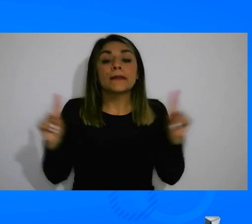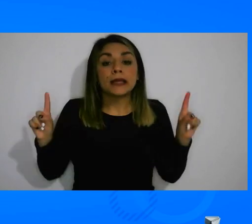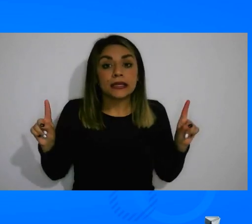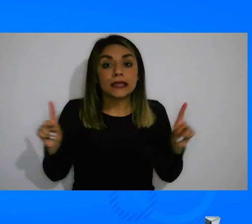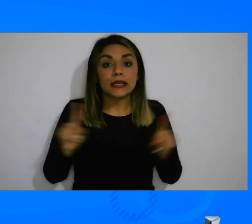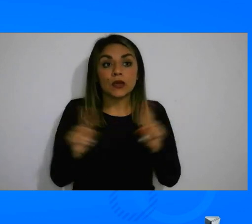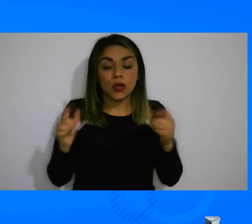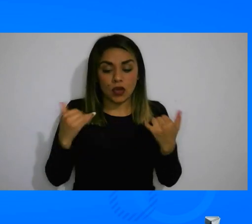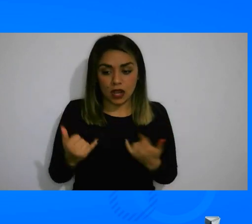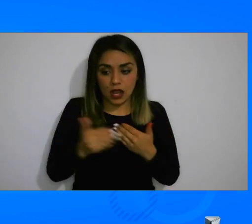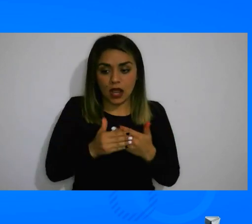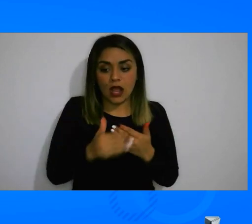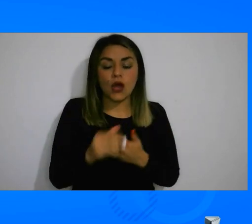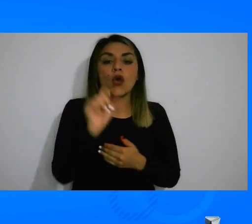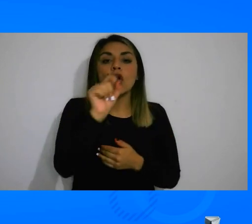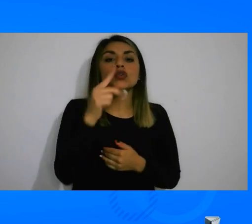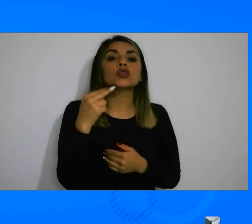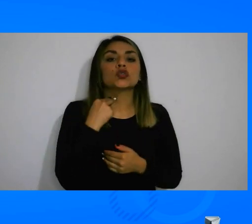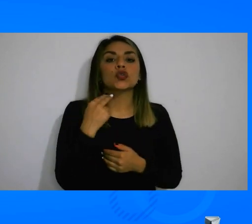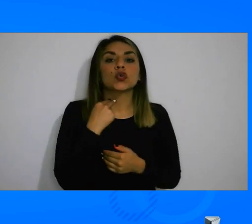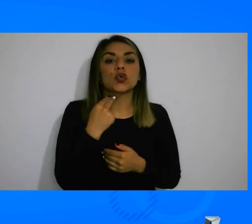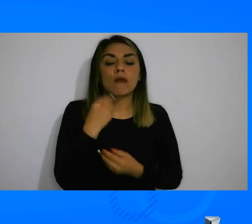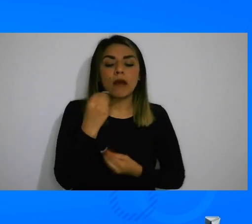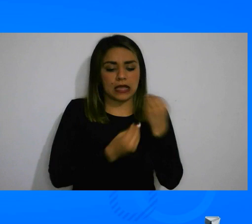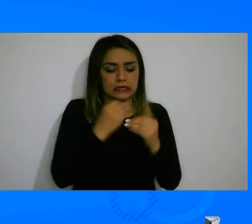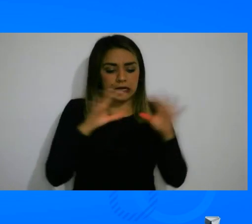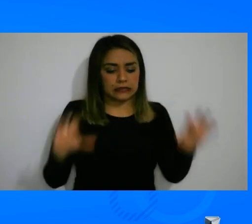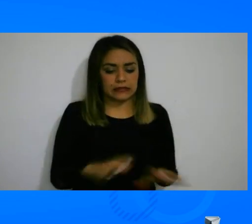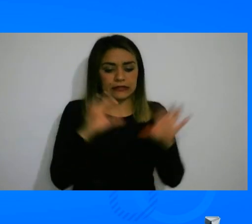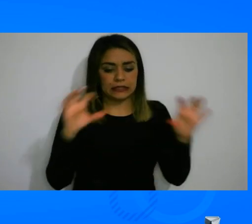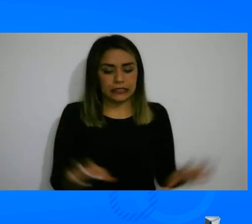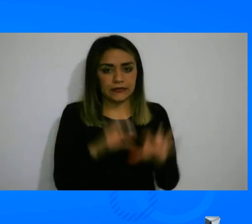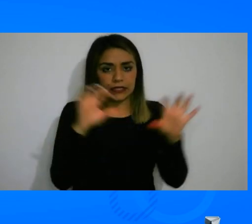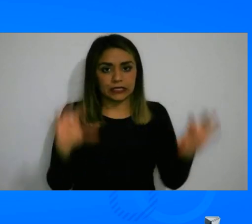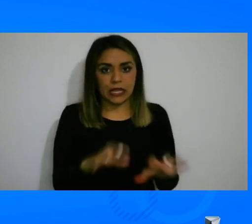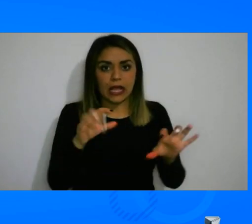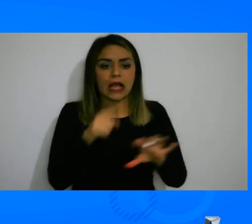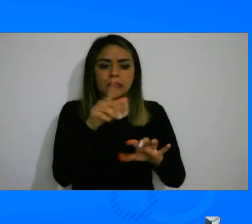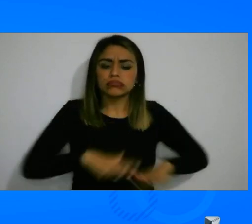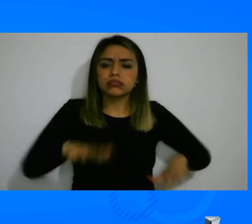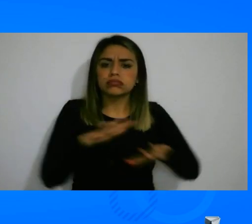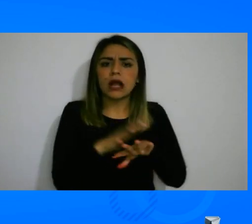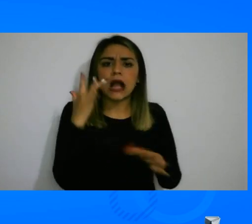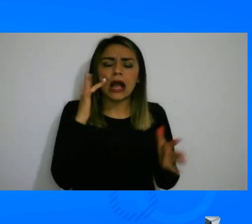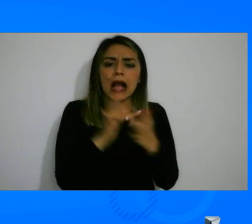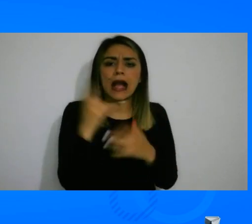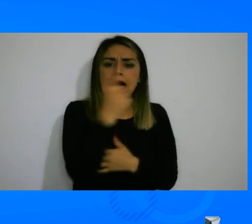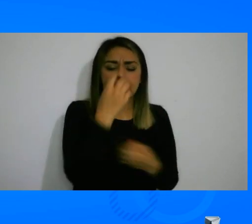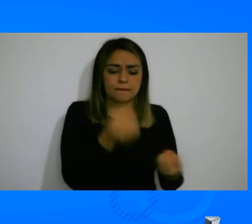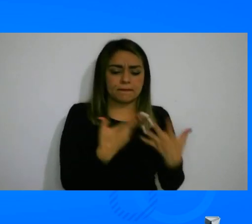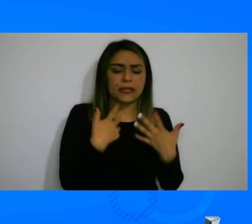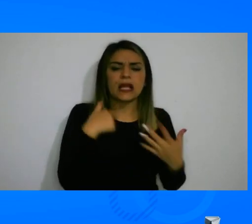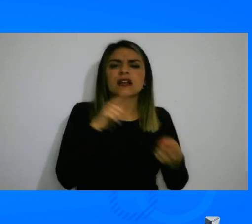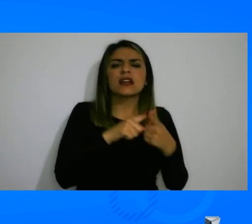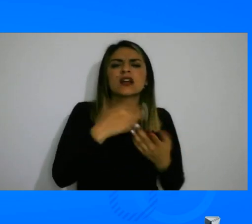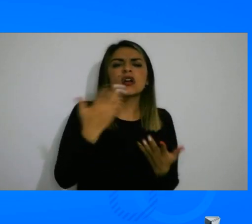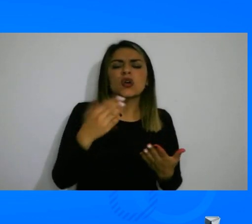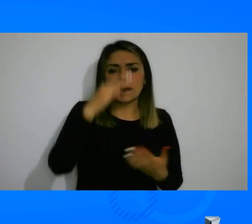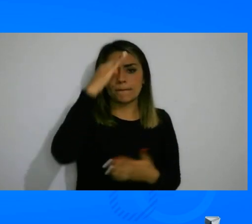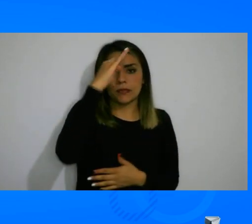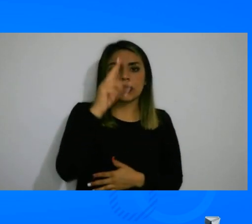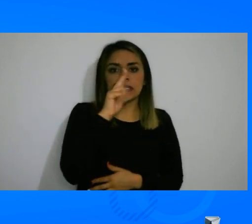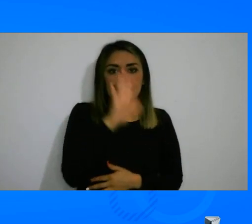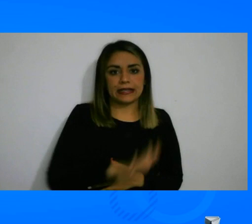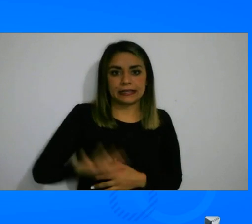aquí hasta el 11 de noviembre, entonces, realizaremos todas nuestras actividades. Es un espacio generado realmente por la Policía